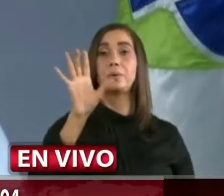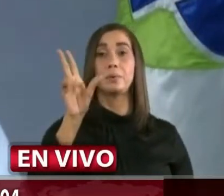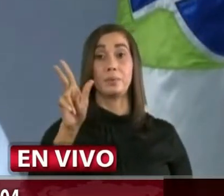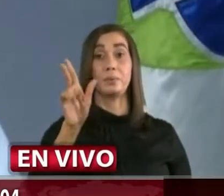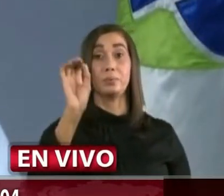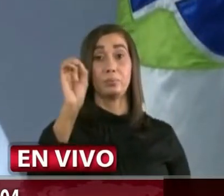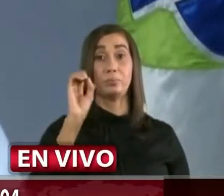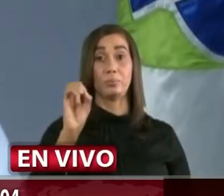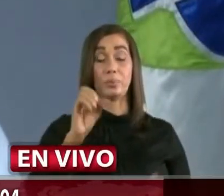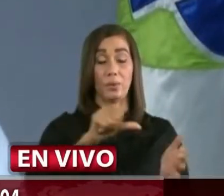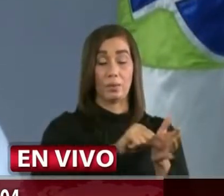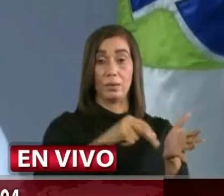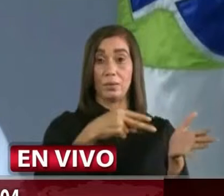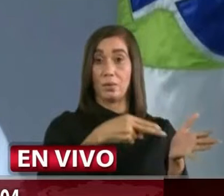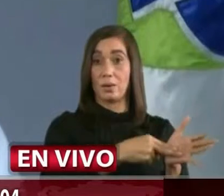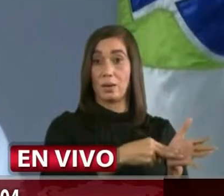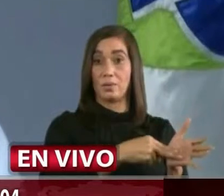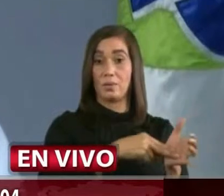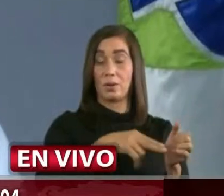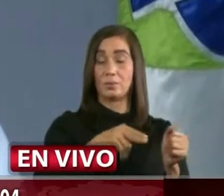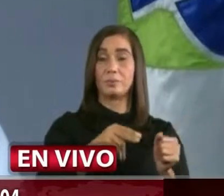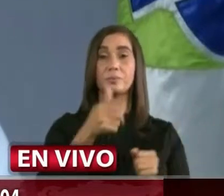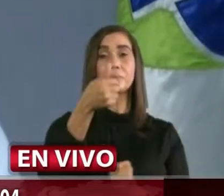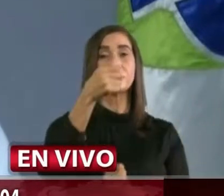25.53% Distrito Nacional,